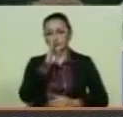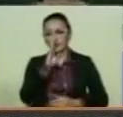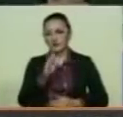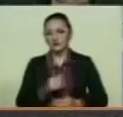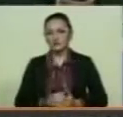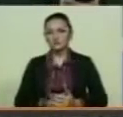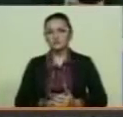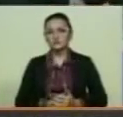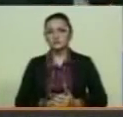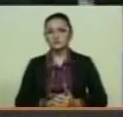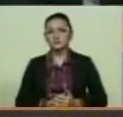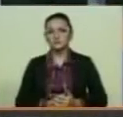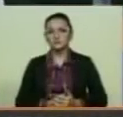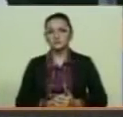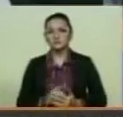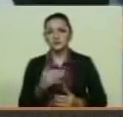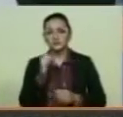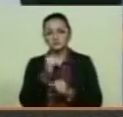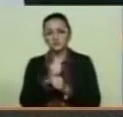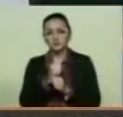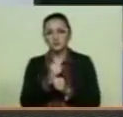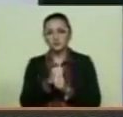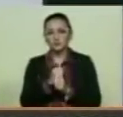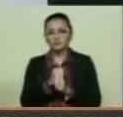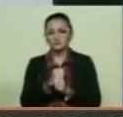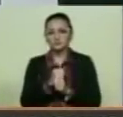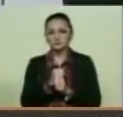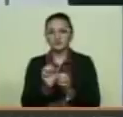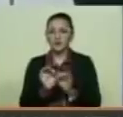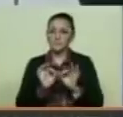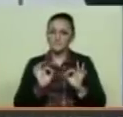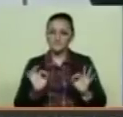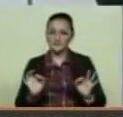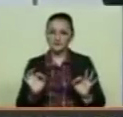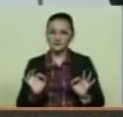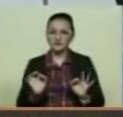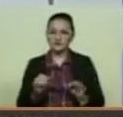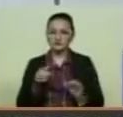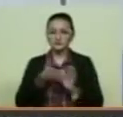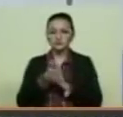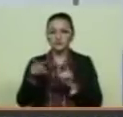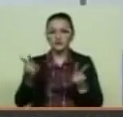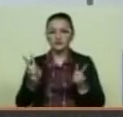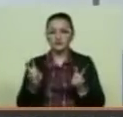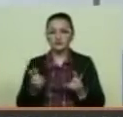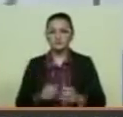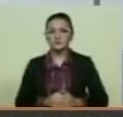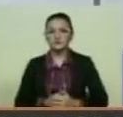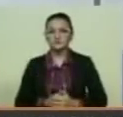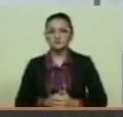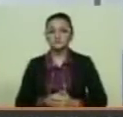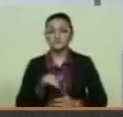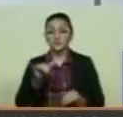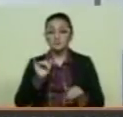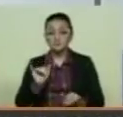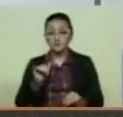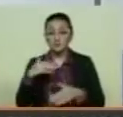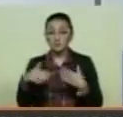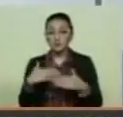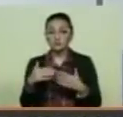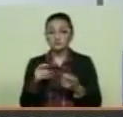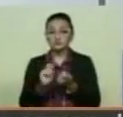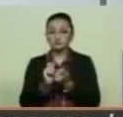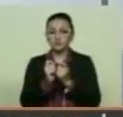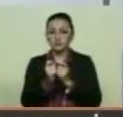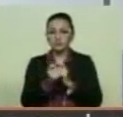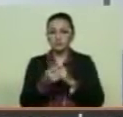confiere operaciones a un cuerpo especializado en esta materia. Y en ese proceso de reestructuración que lo va a